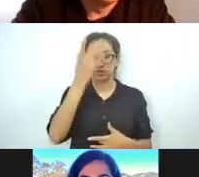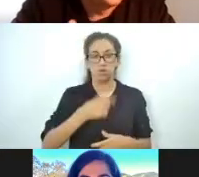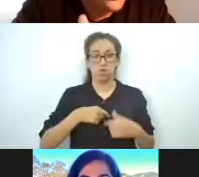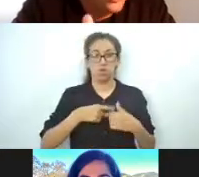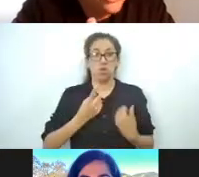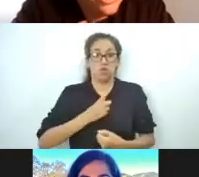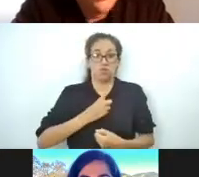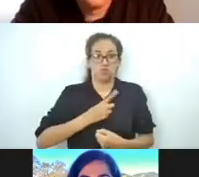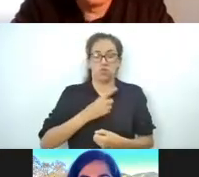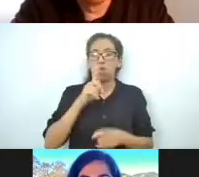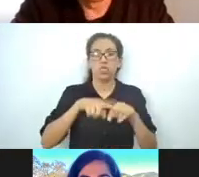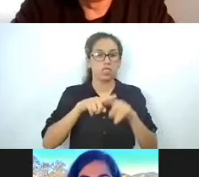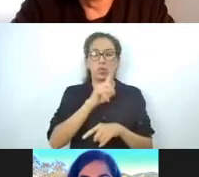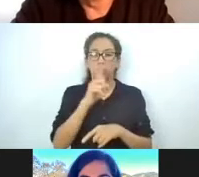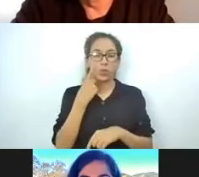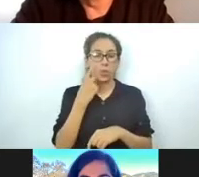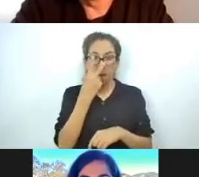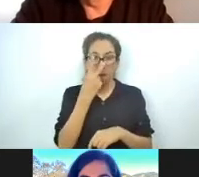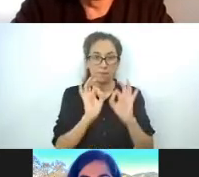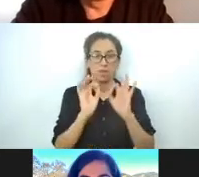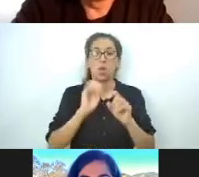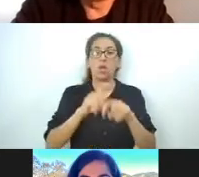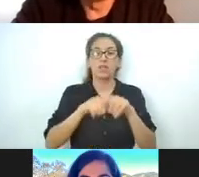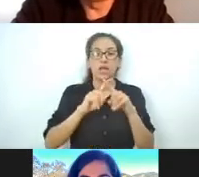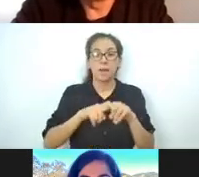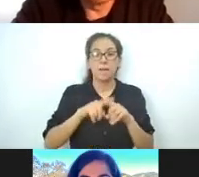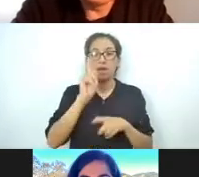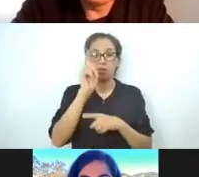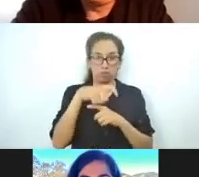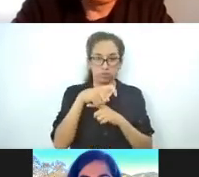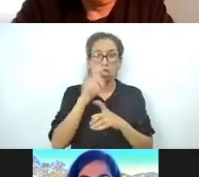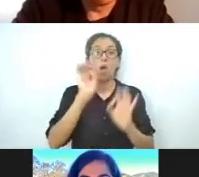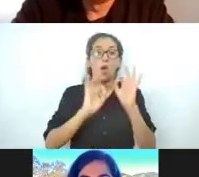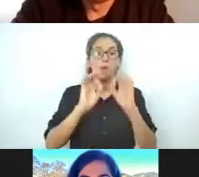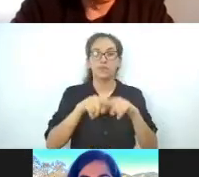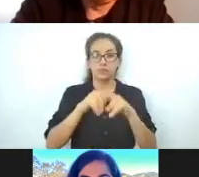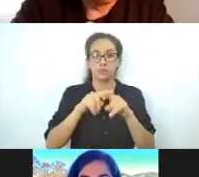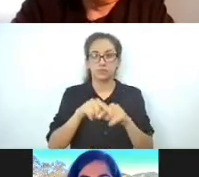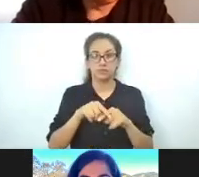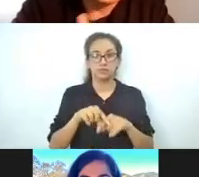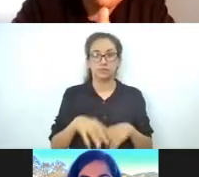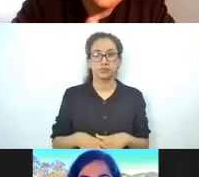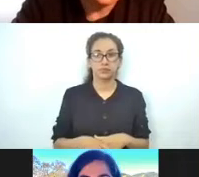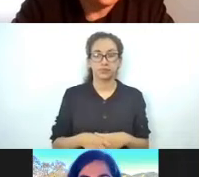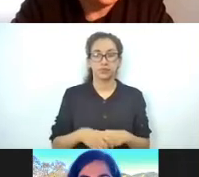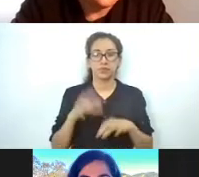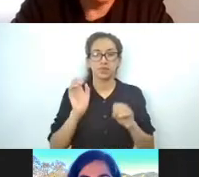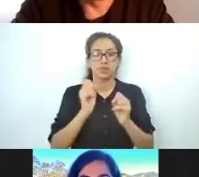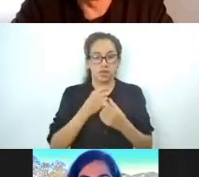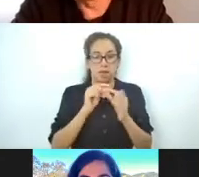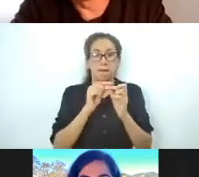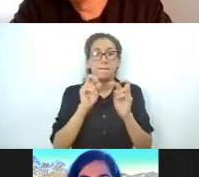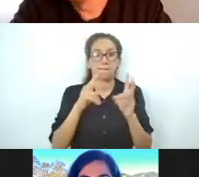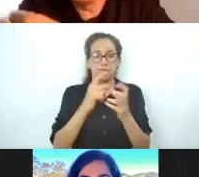que no se conoce o un grado de disfunción eréctil, de disfunción endotelial, el endotelio de las arterias están falladas